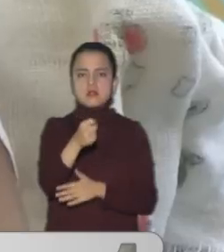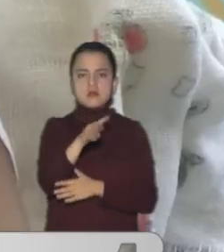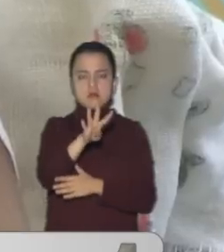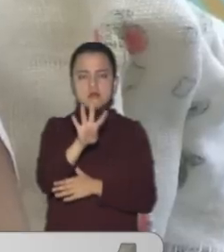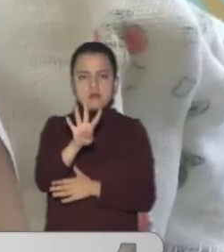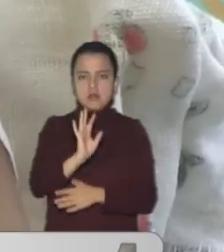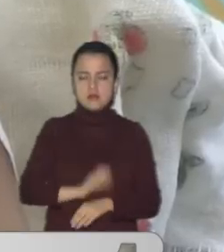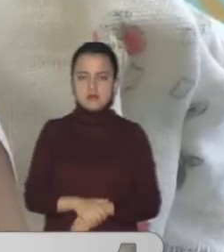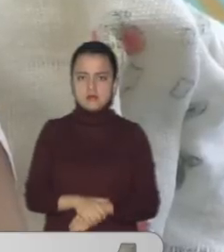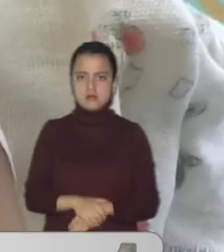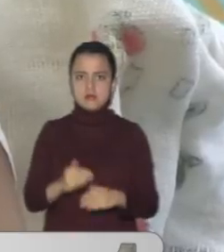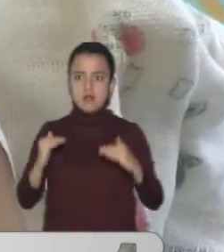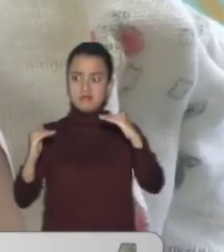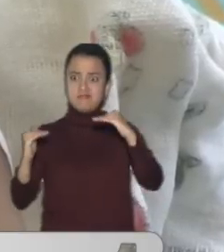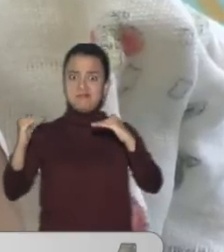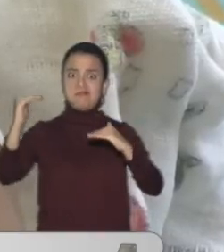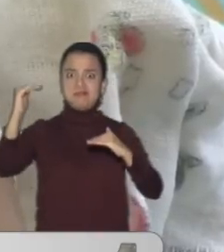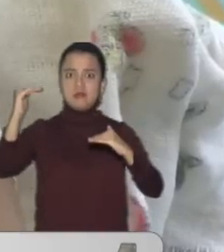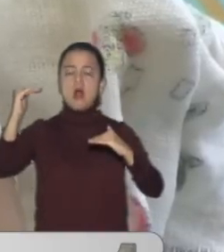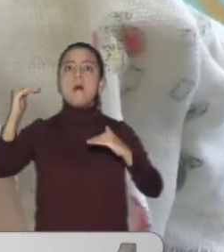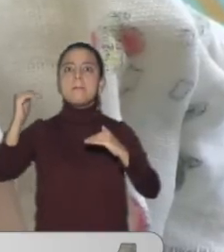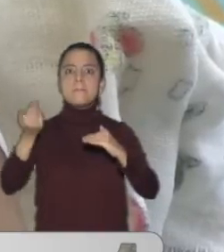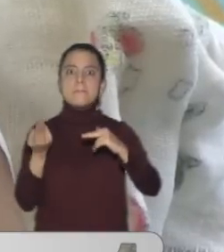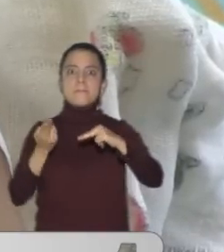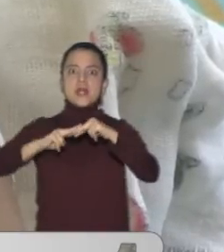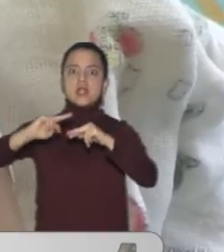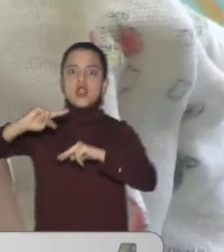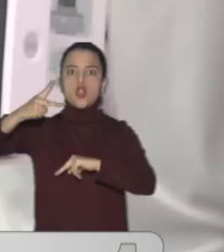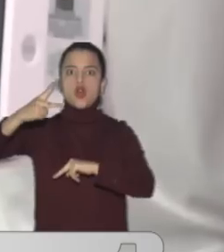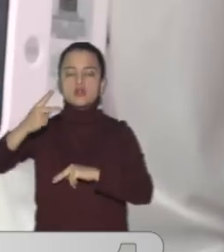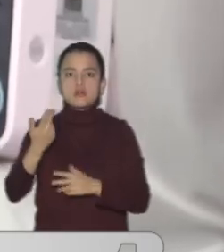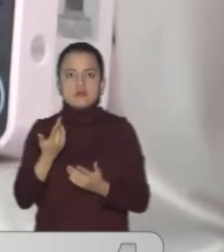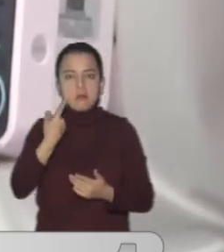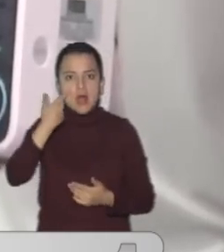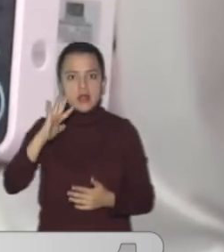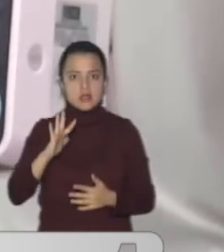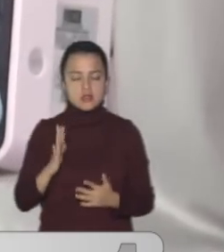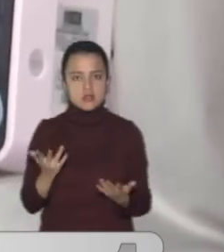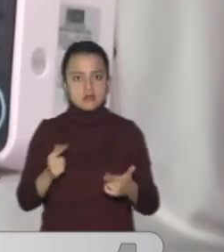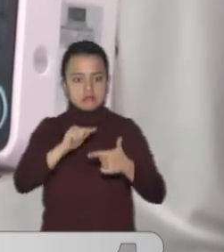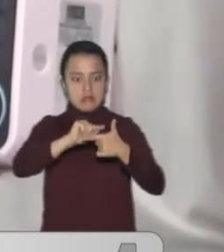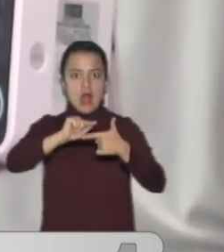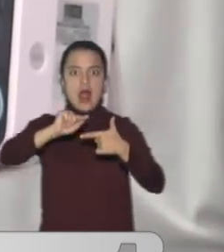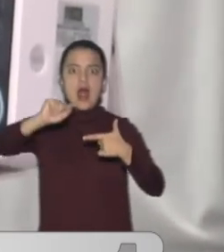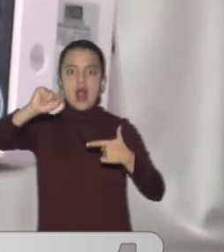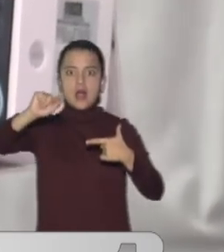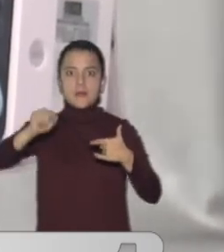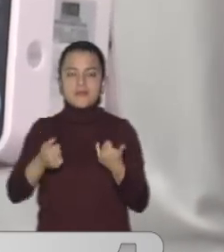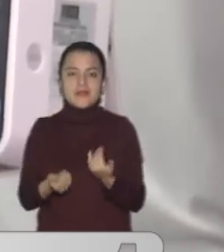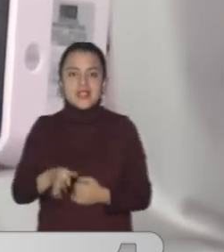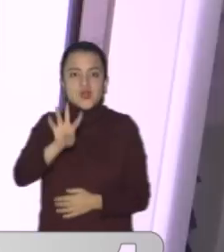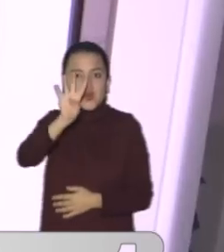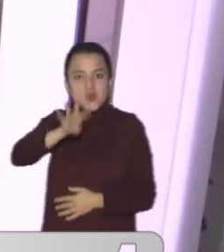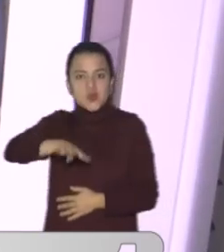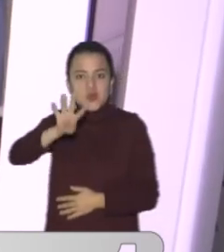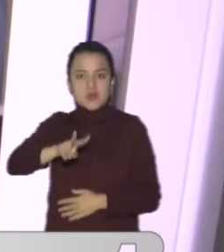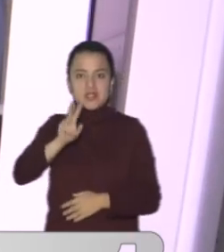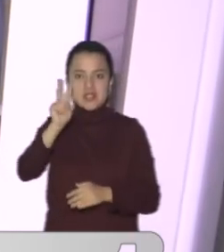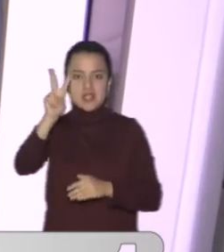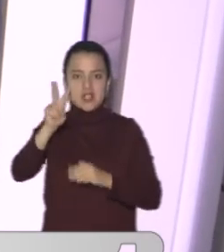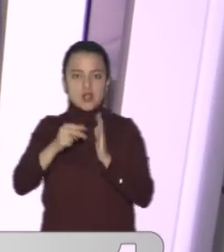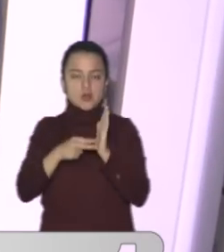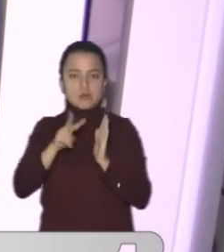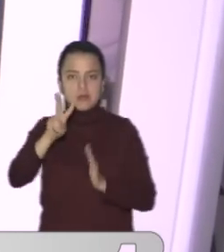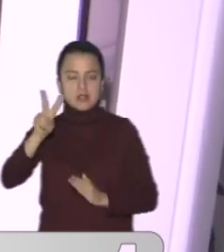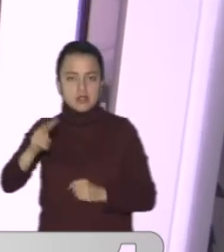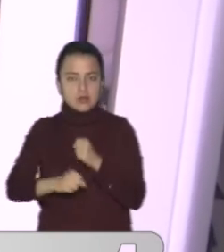1.327.644 casos, es decir, casi el doble de los casos se han presentado en este cuatrimestre del año 2022. Estamos esperando